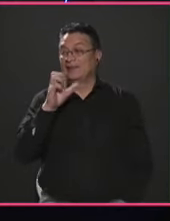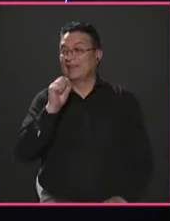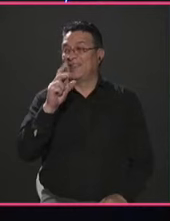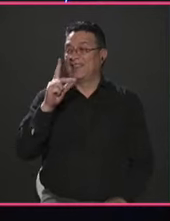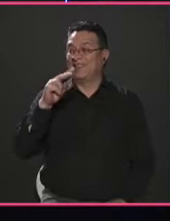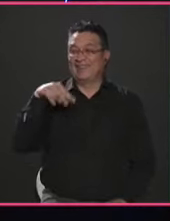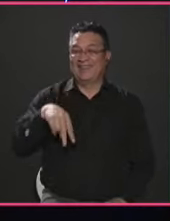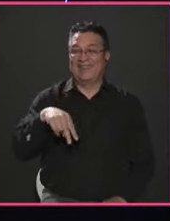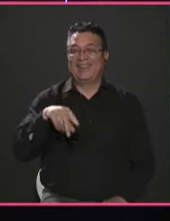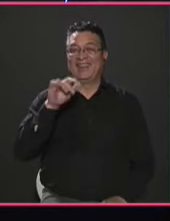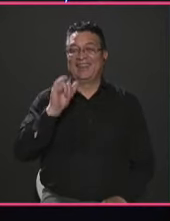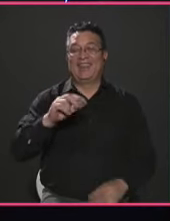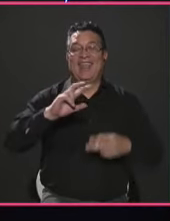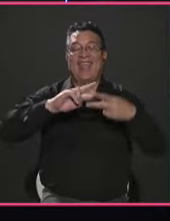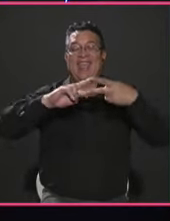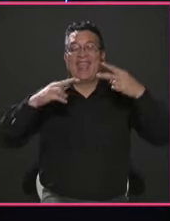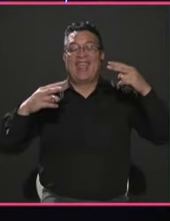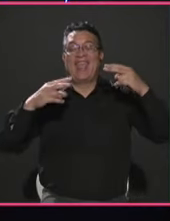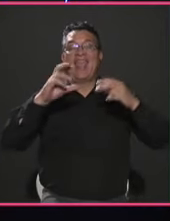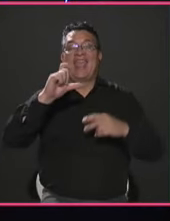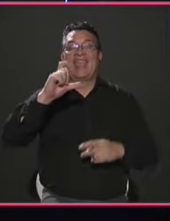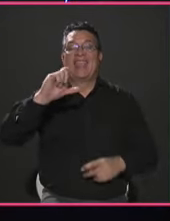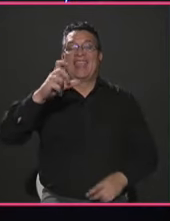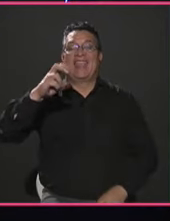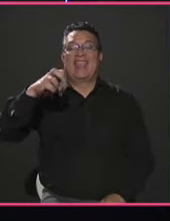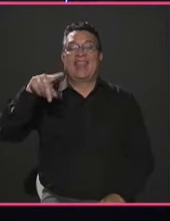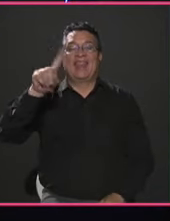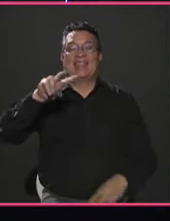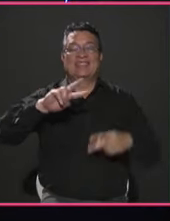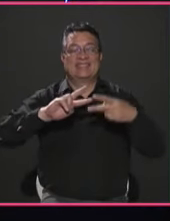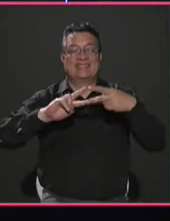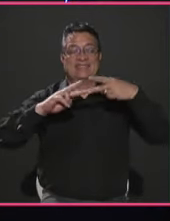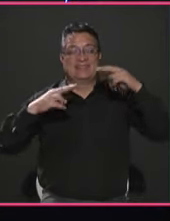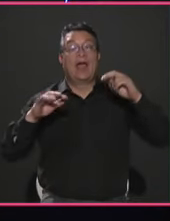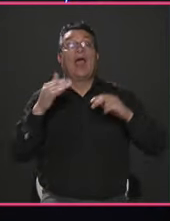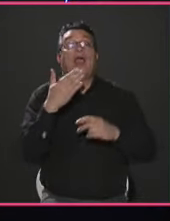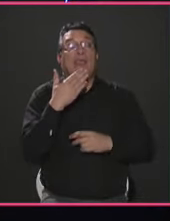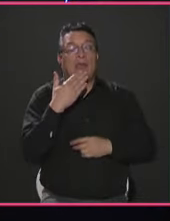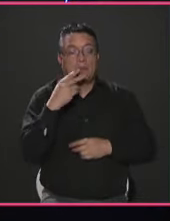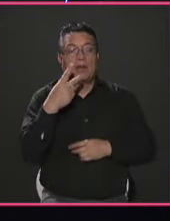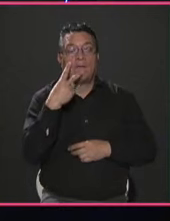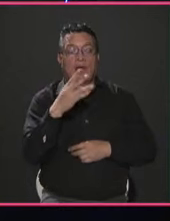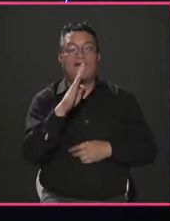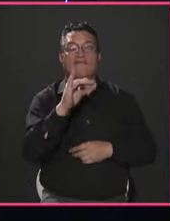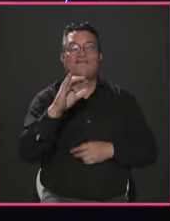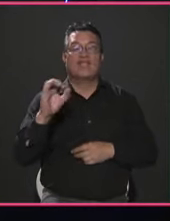ADN los genes y podemos computar laformación